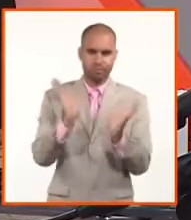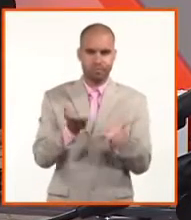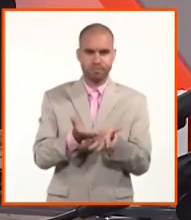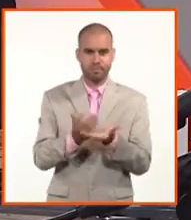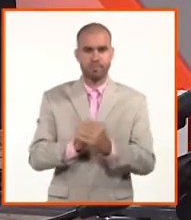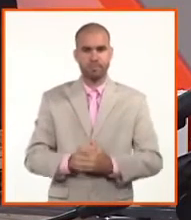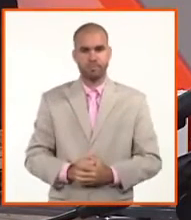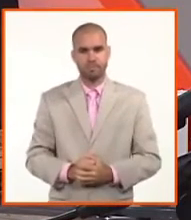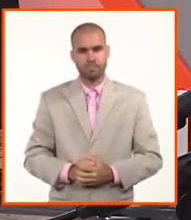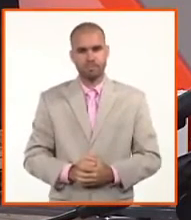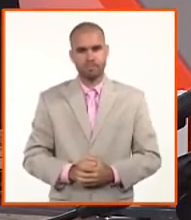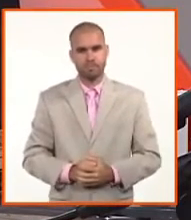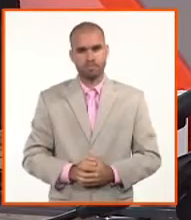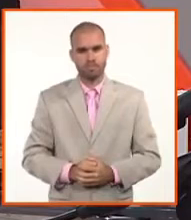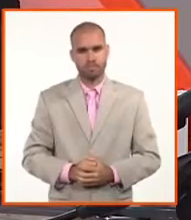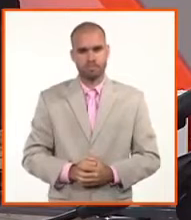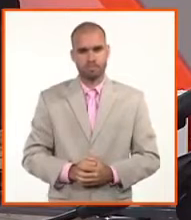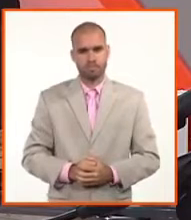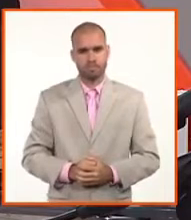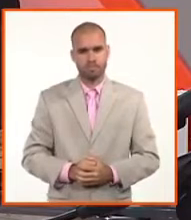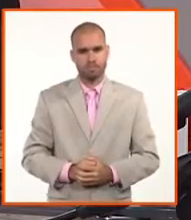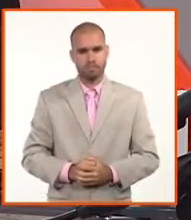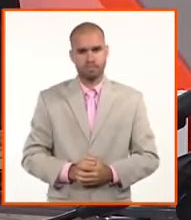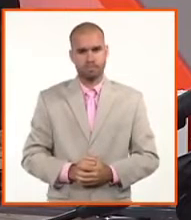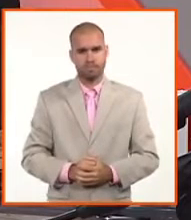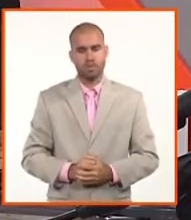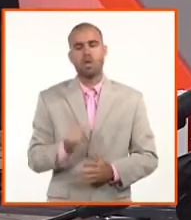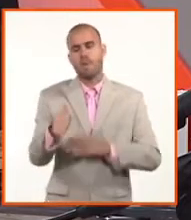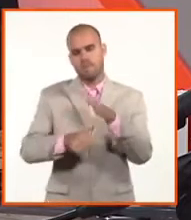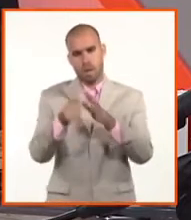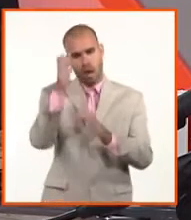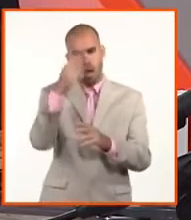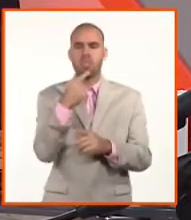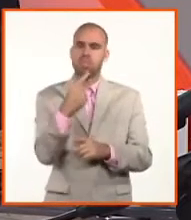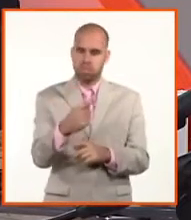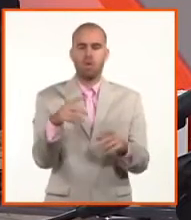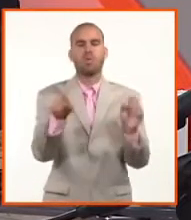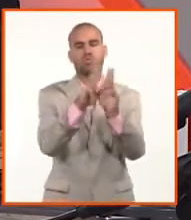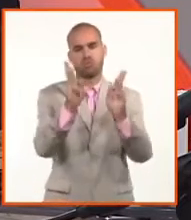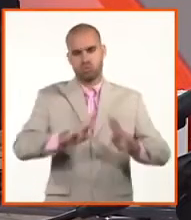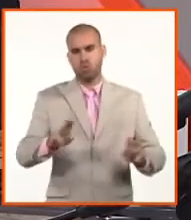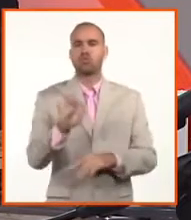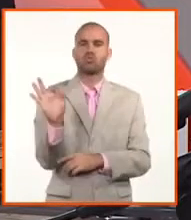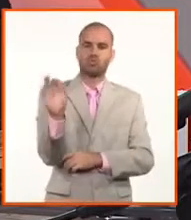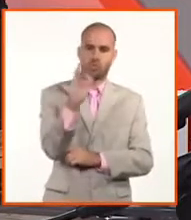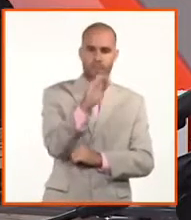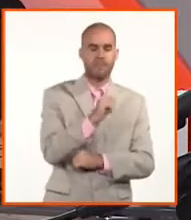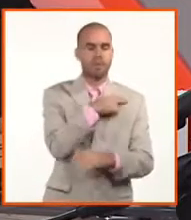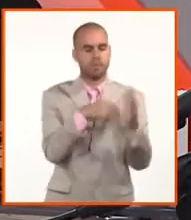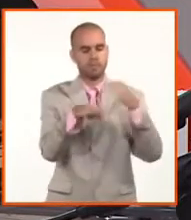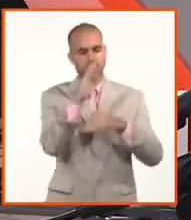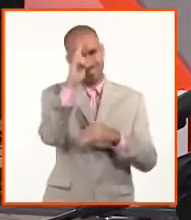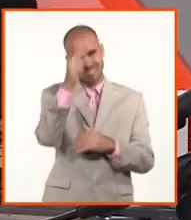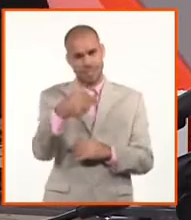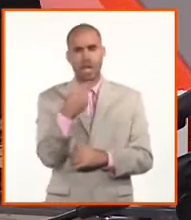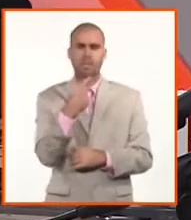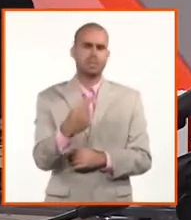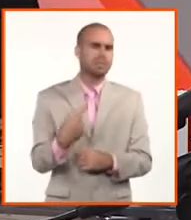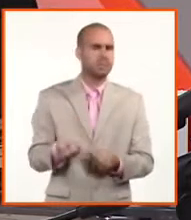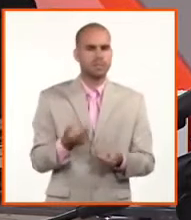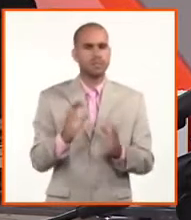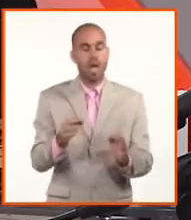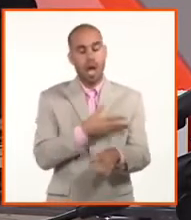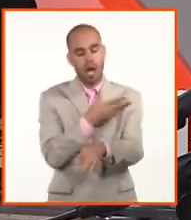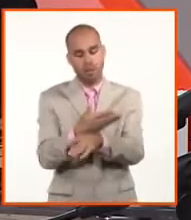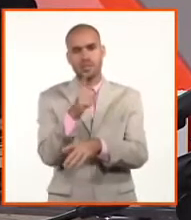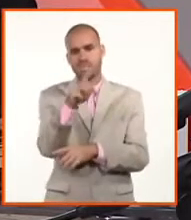el presidente Díaz-Canel en su cuenta de Twitter. El ministro de Salud precisó que hasta el momento 130